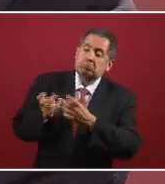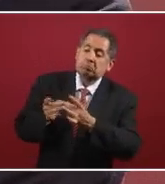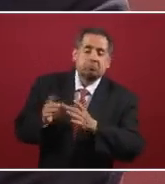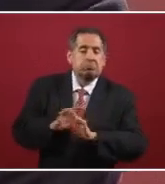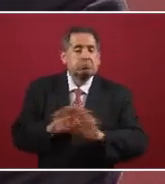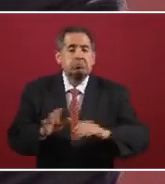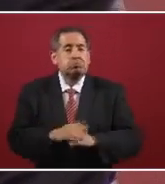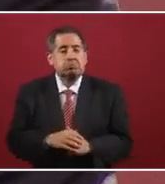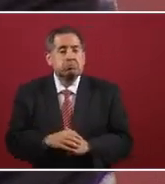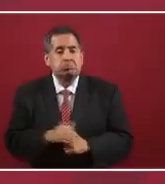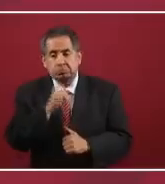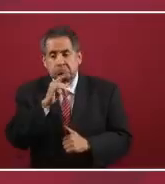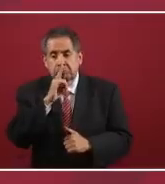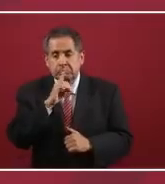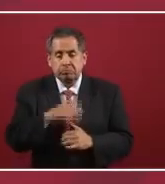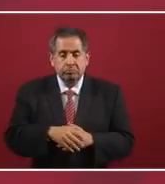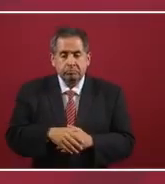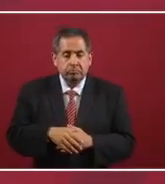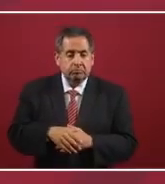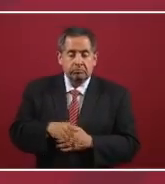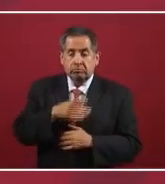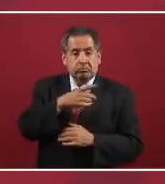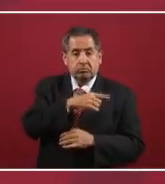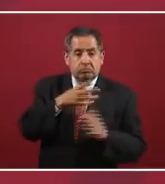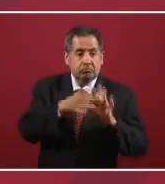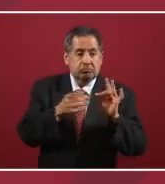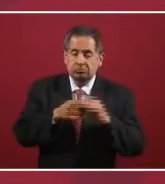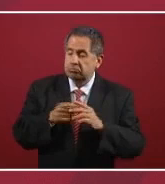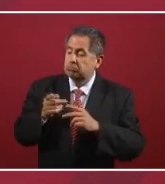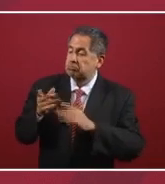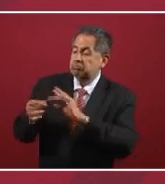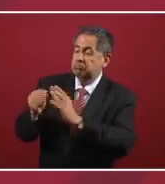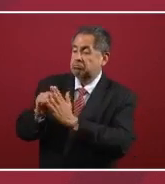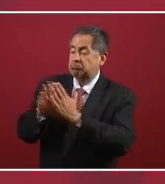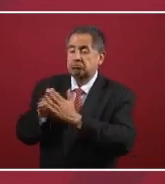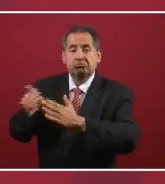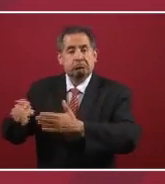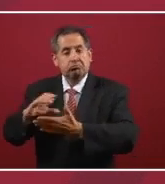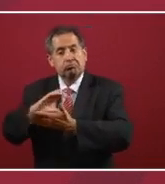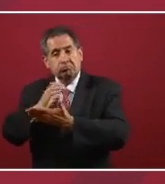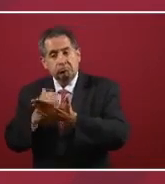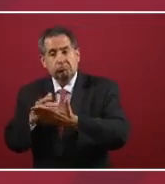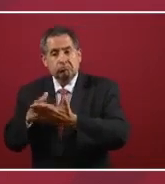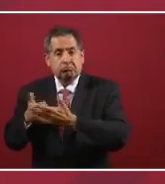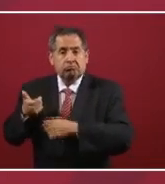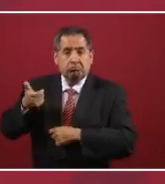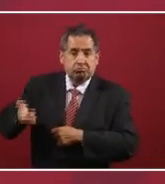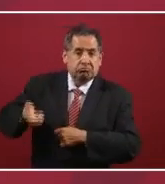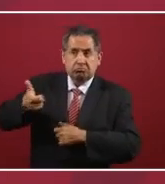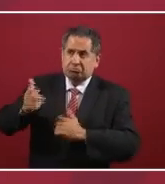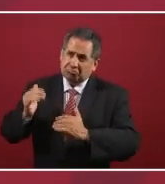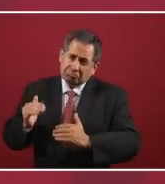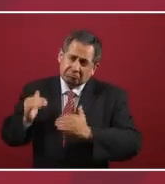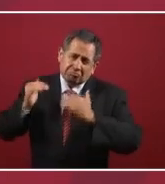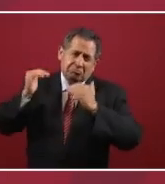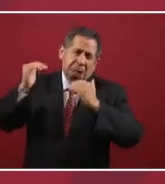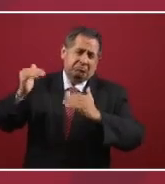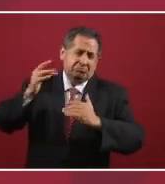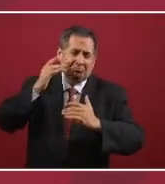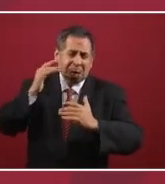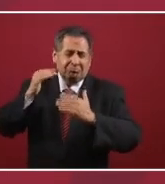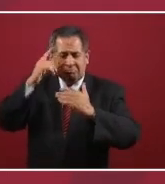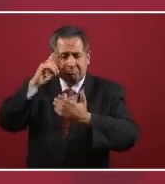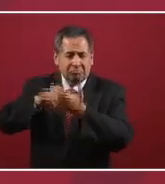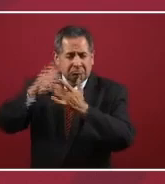están establecidas condiciones que significan mantenerles privilegios a los